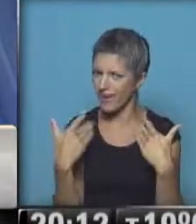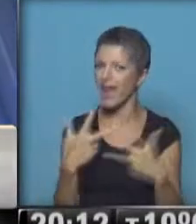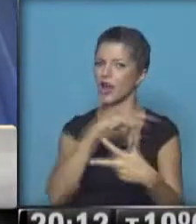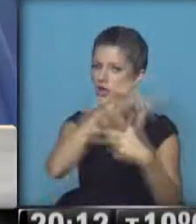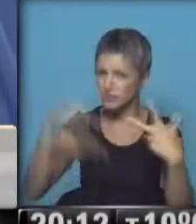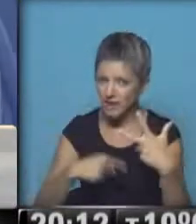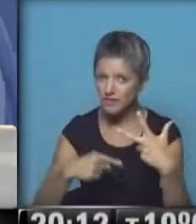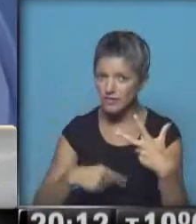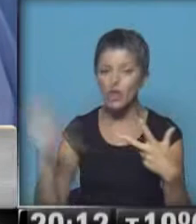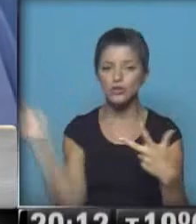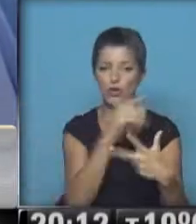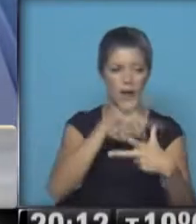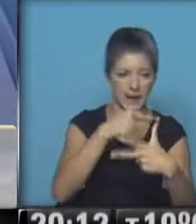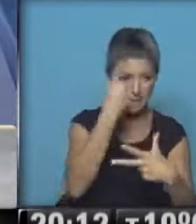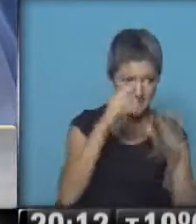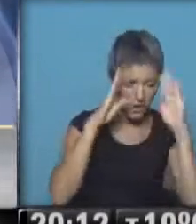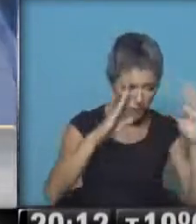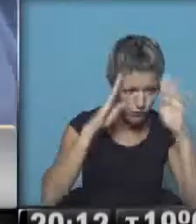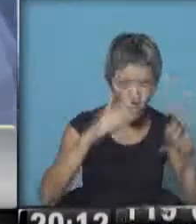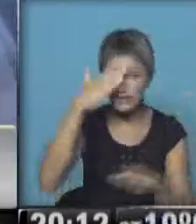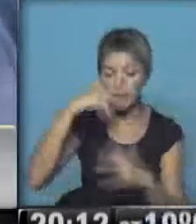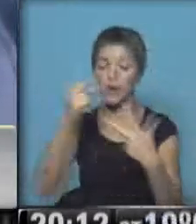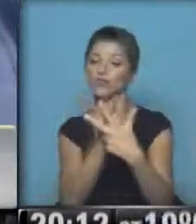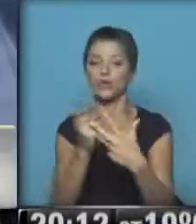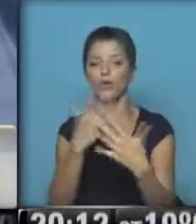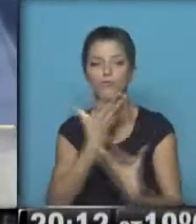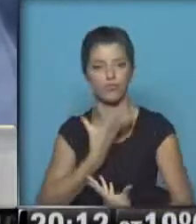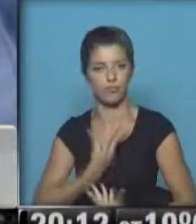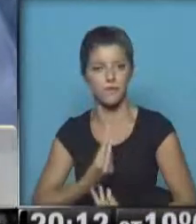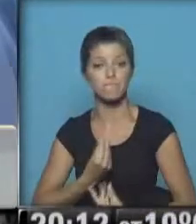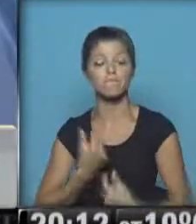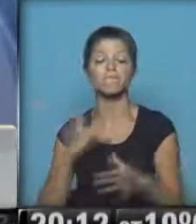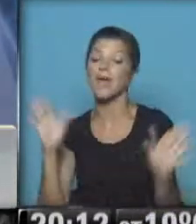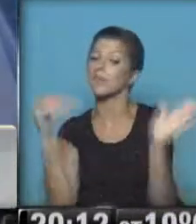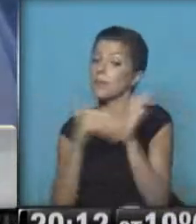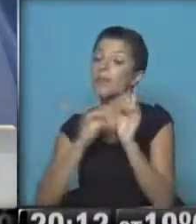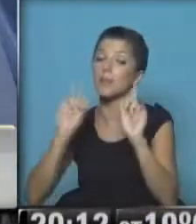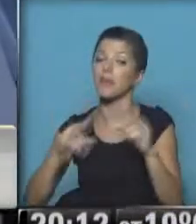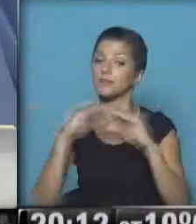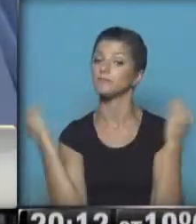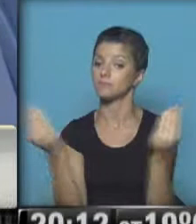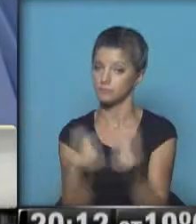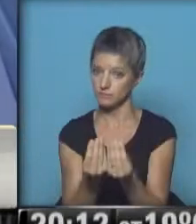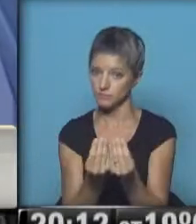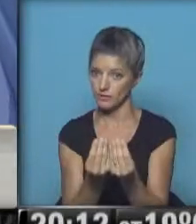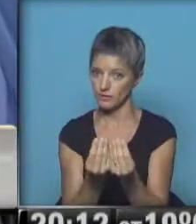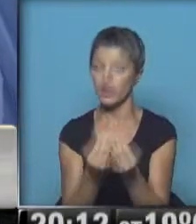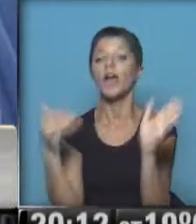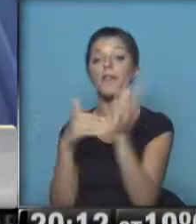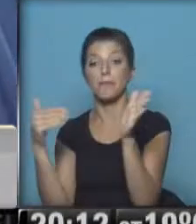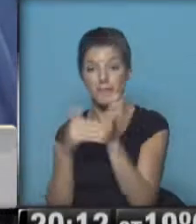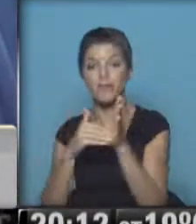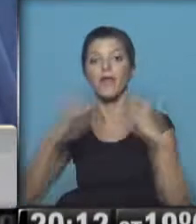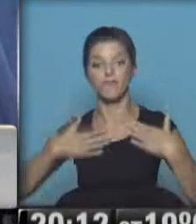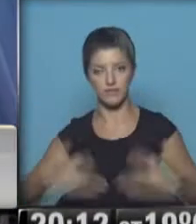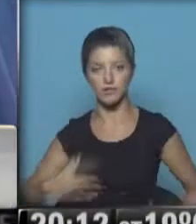toda la carne al asador en el primero y después aflojar un poco? Depende también del resultado, depende de la resistencia